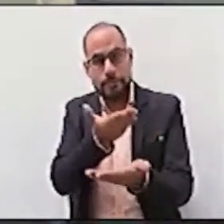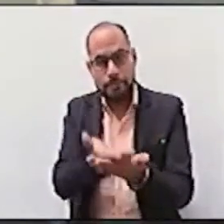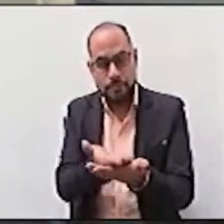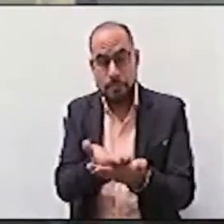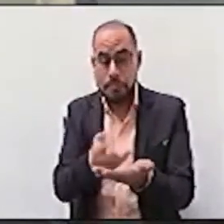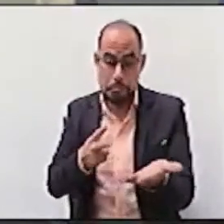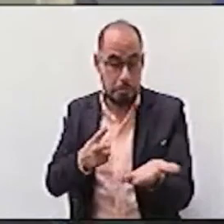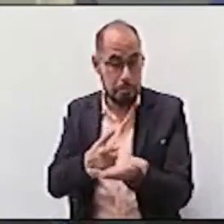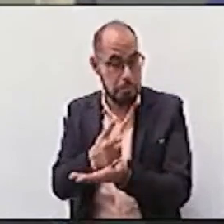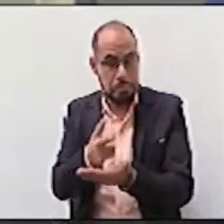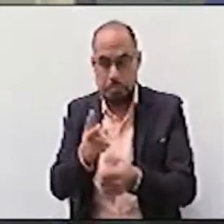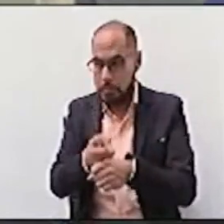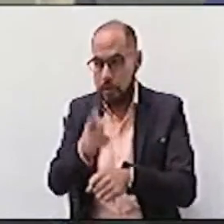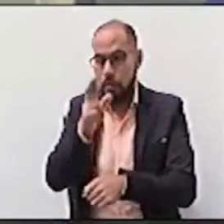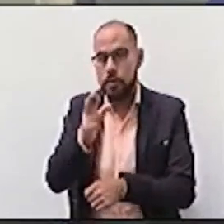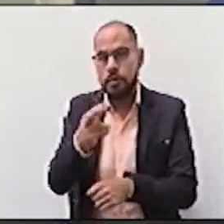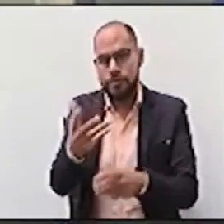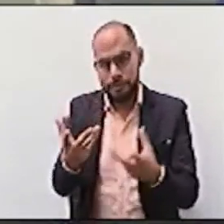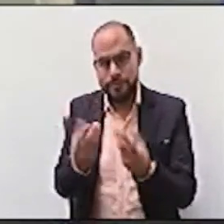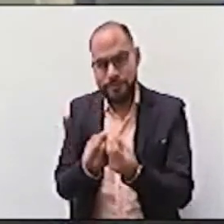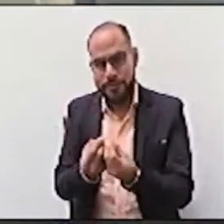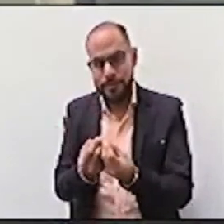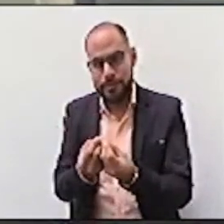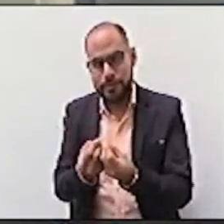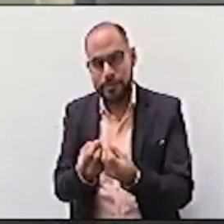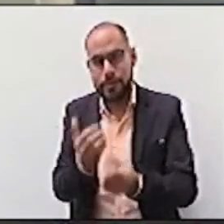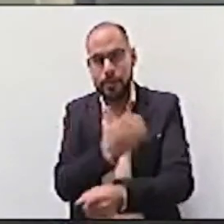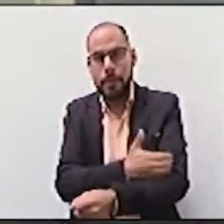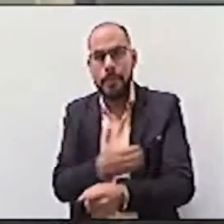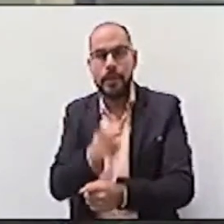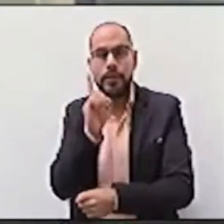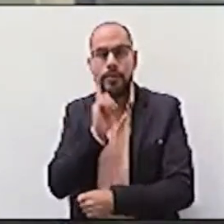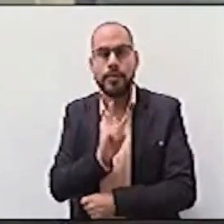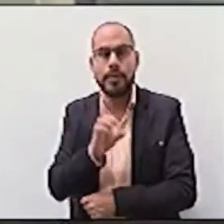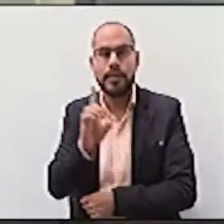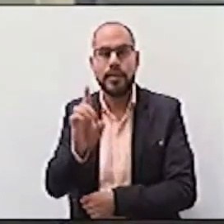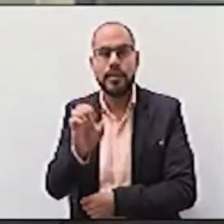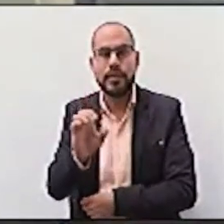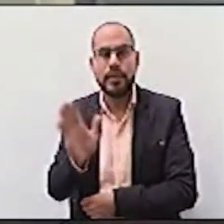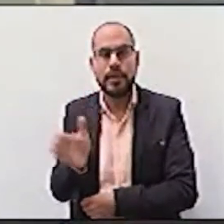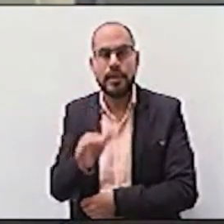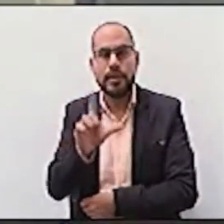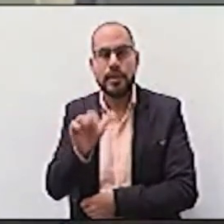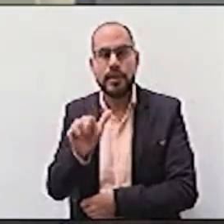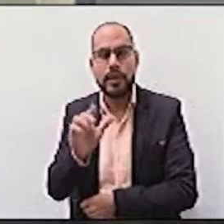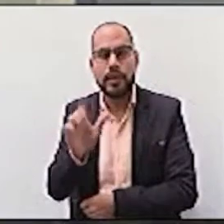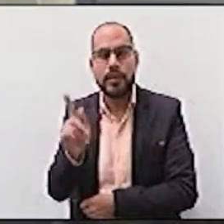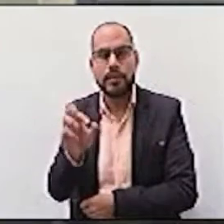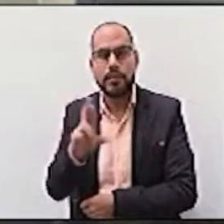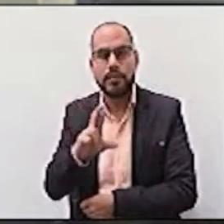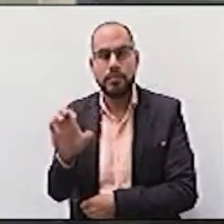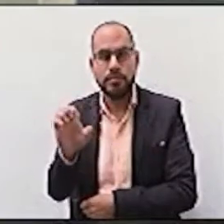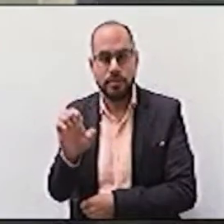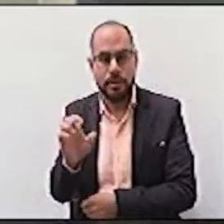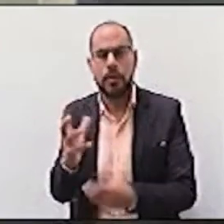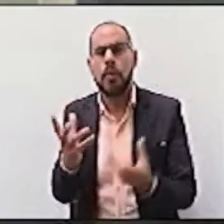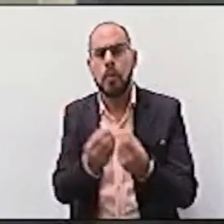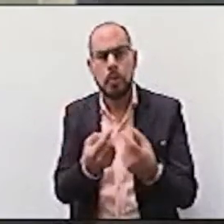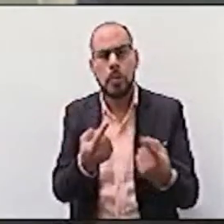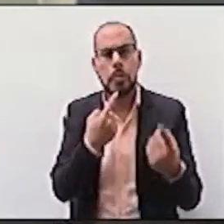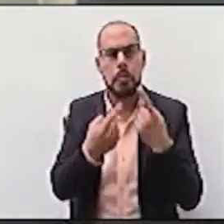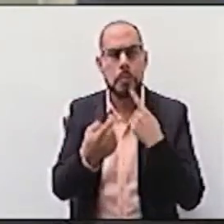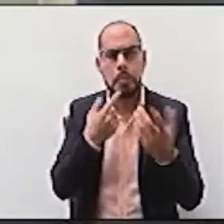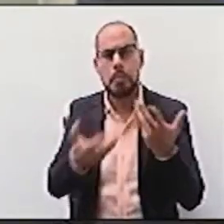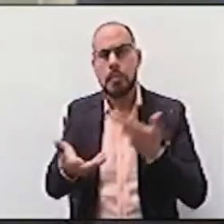mayoría, acompañar la propuesta de la compañera de la Torre, y platicamos.